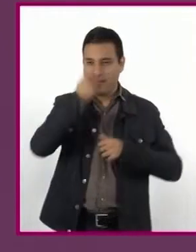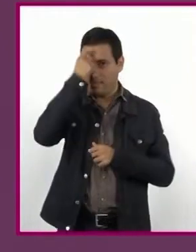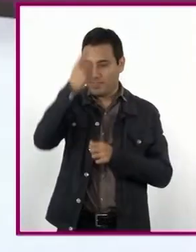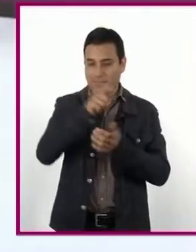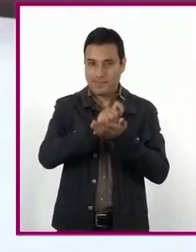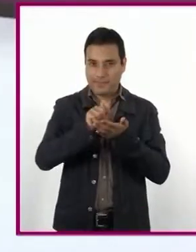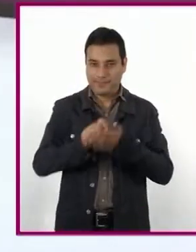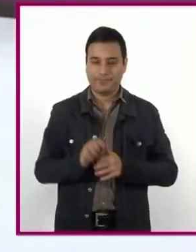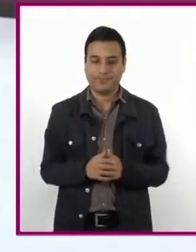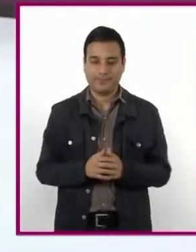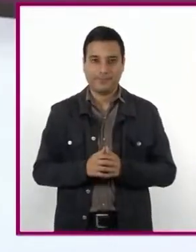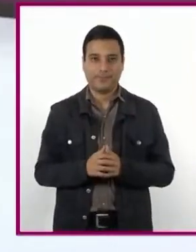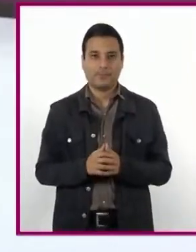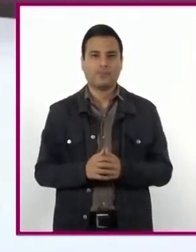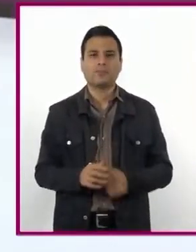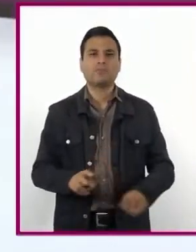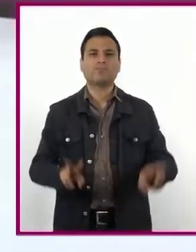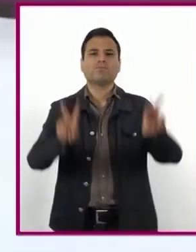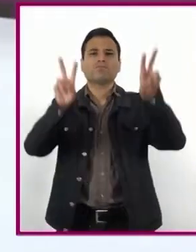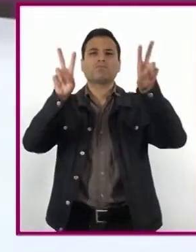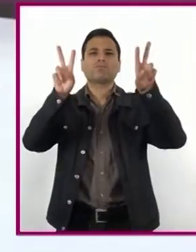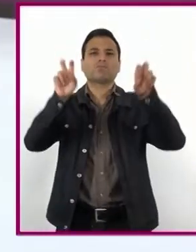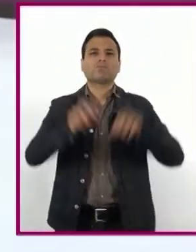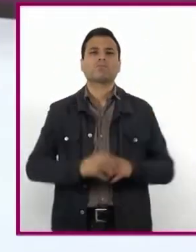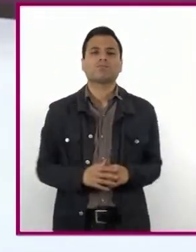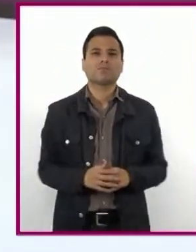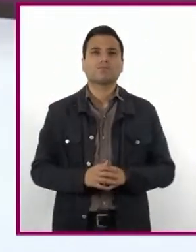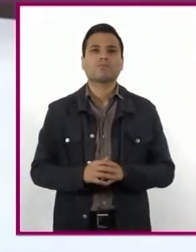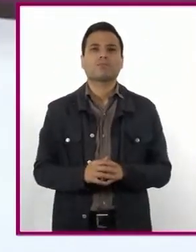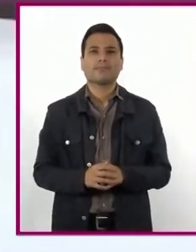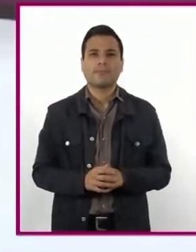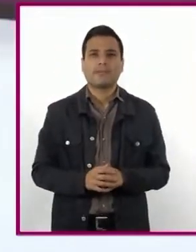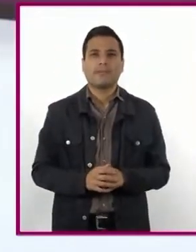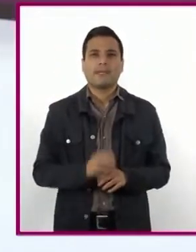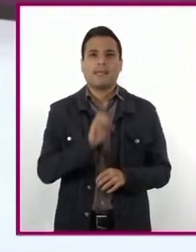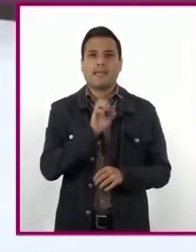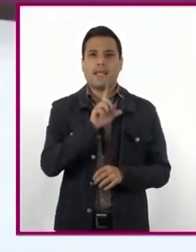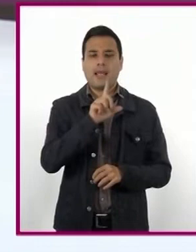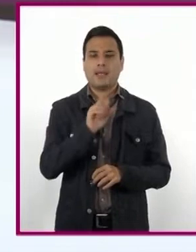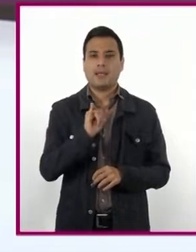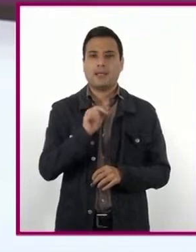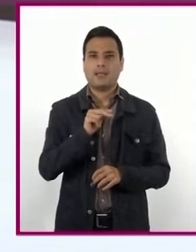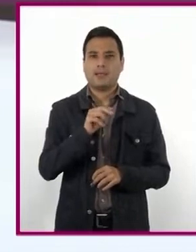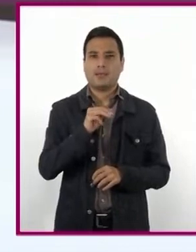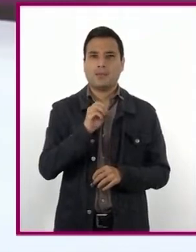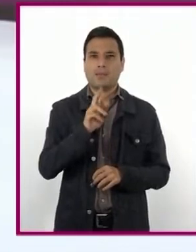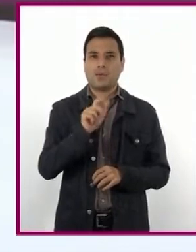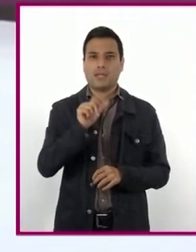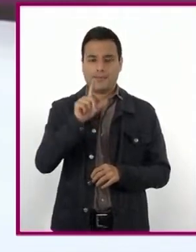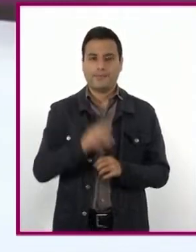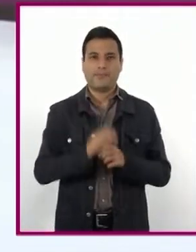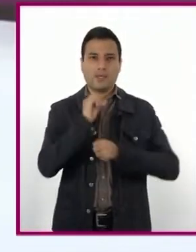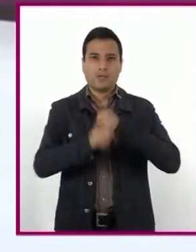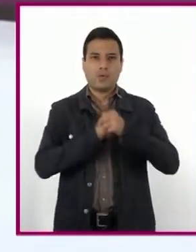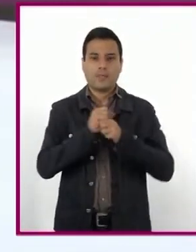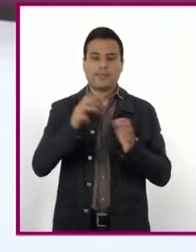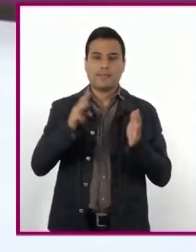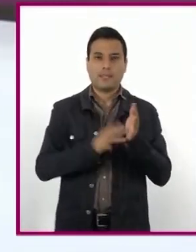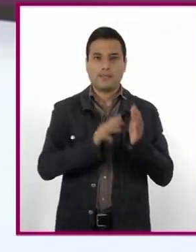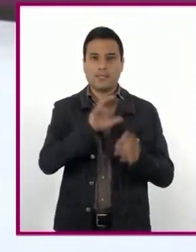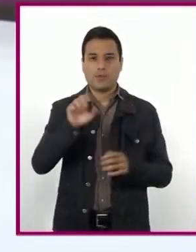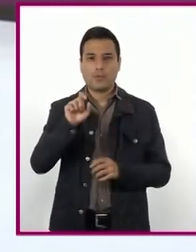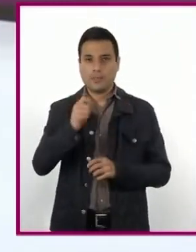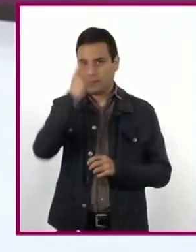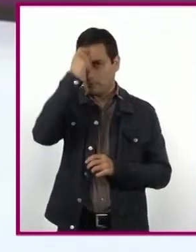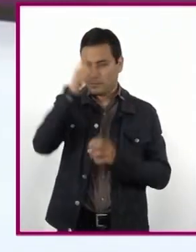ustedes. El cuento se titula El Inmortal, el año 3520 y fue escrito